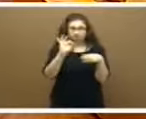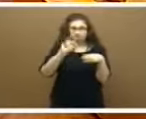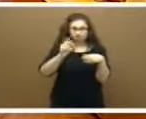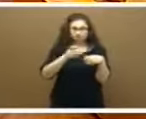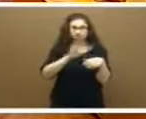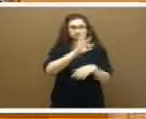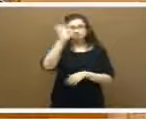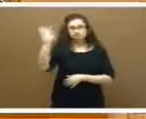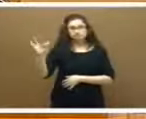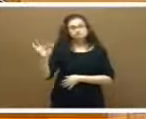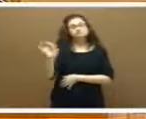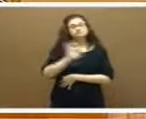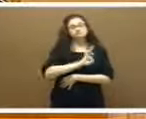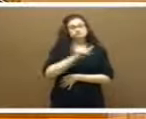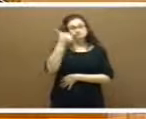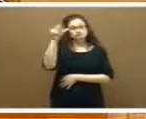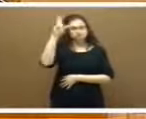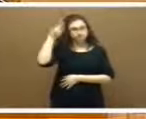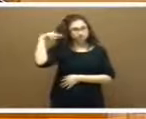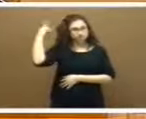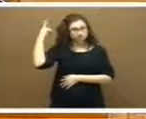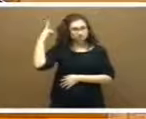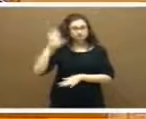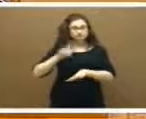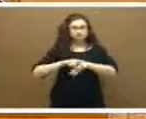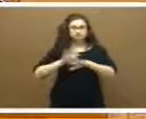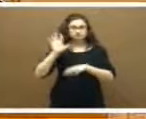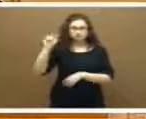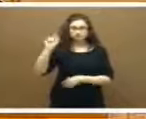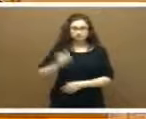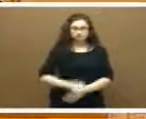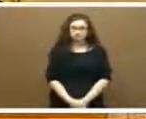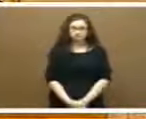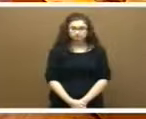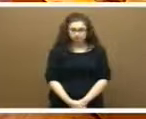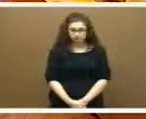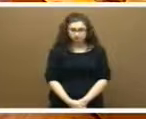la palabra el señor Escobar Muñoz por tiempo de 5 minutos.